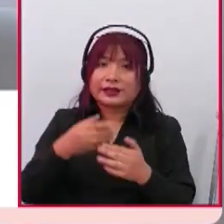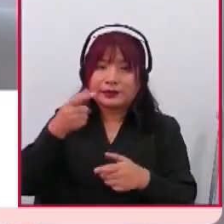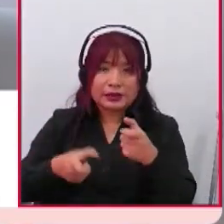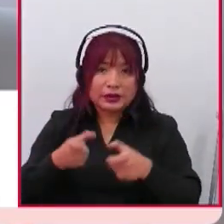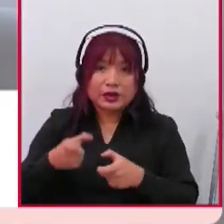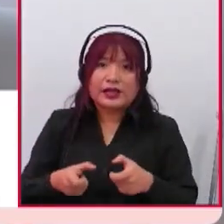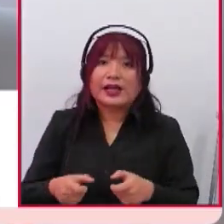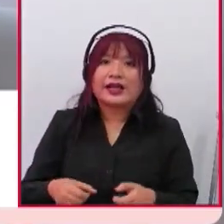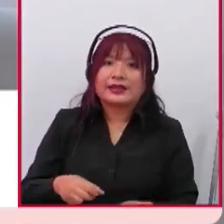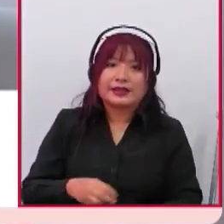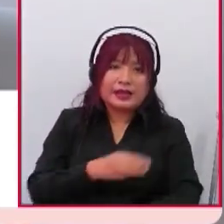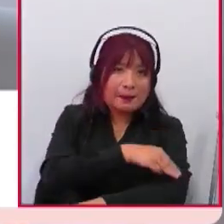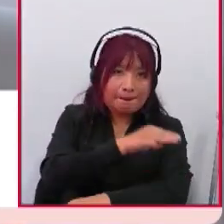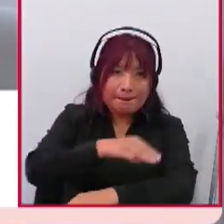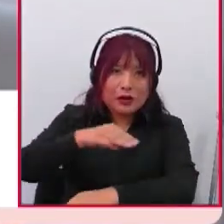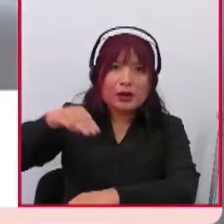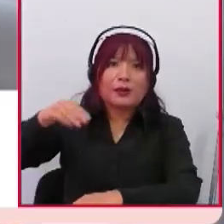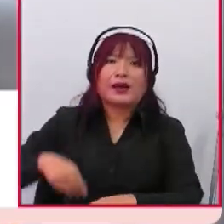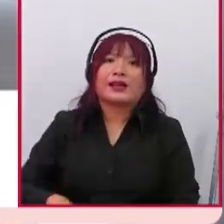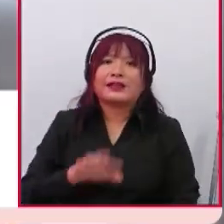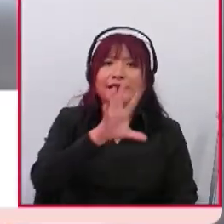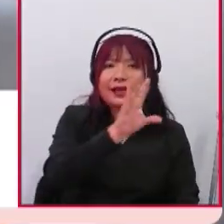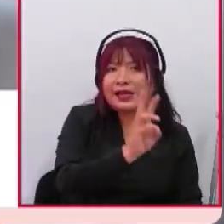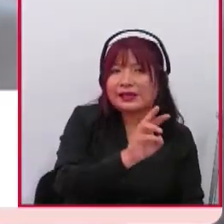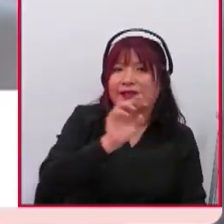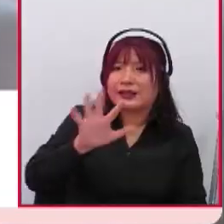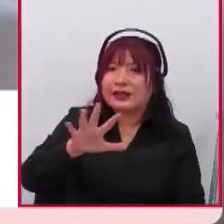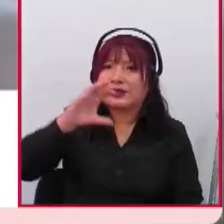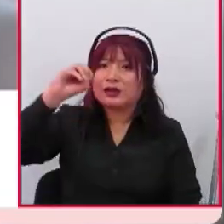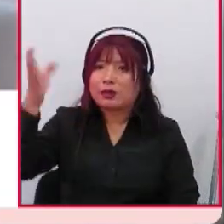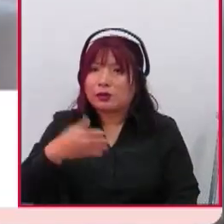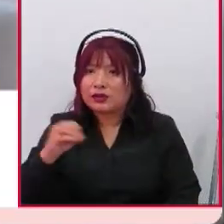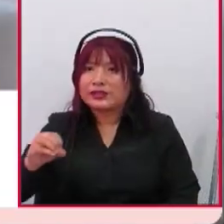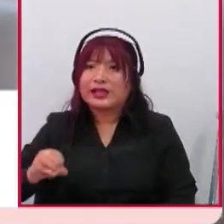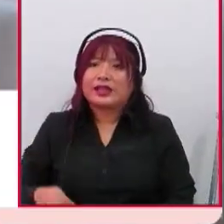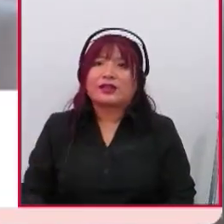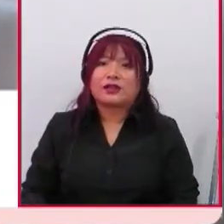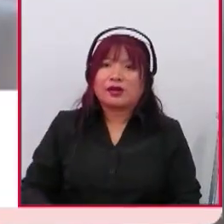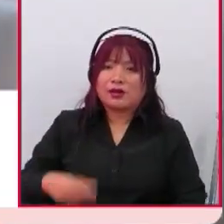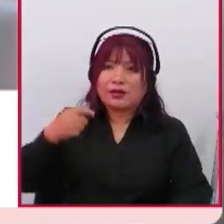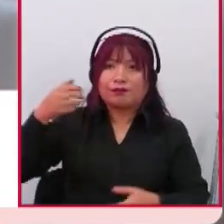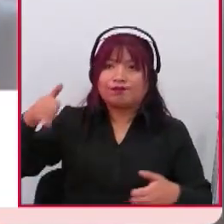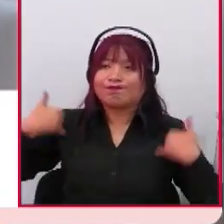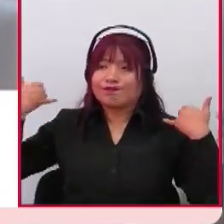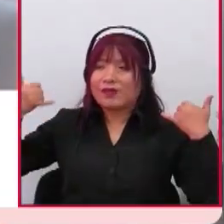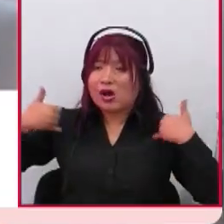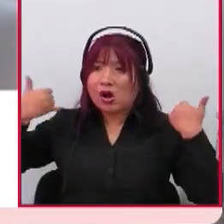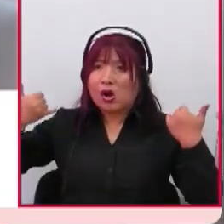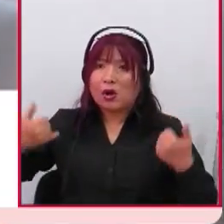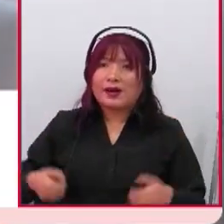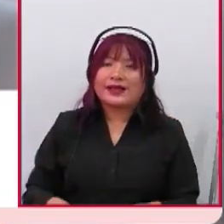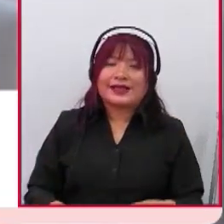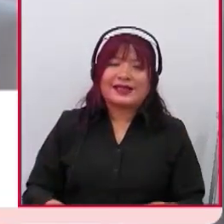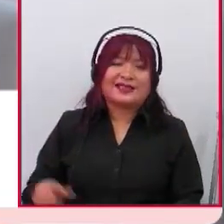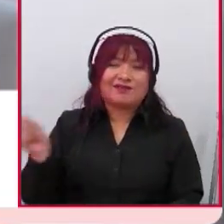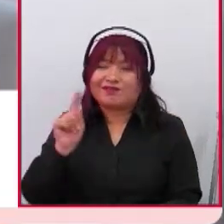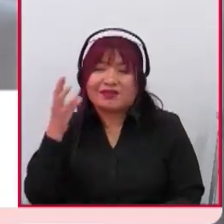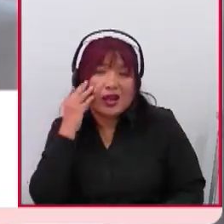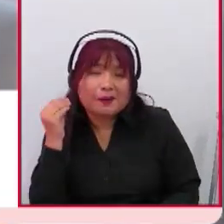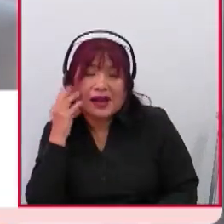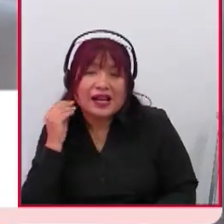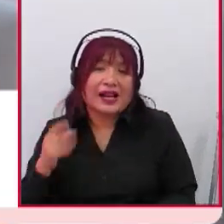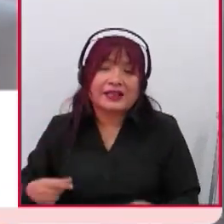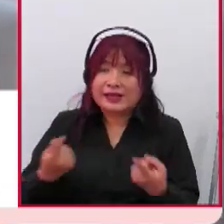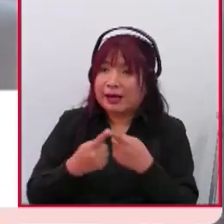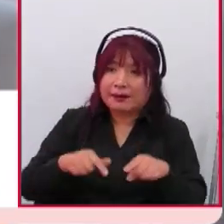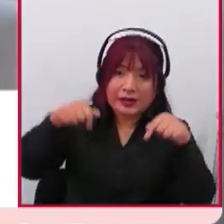jóvenes moqueguanos, a ese 65% de jóvenes moqueguanos sin experiencia en concentradoras que nos ayudaron a la puesta en marcha